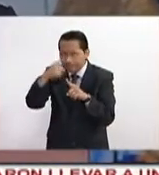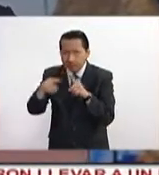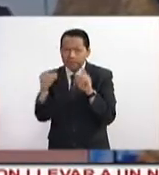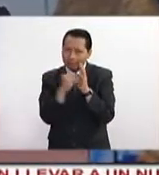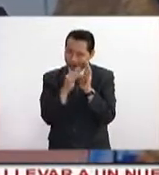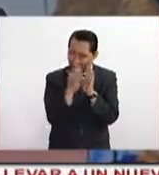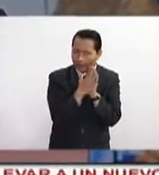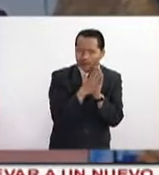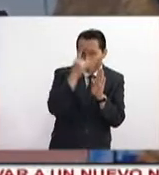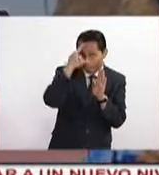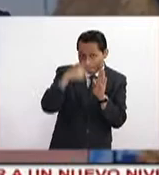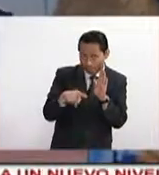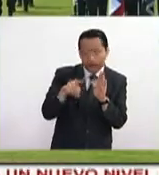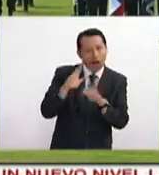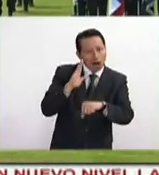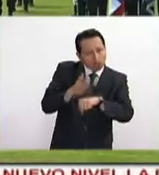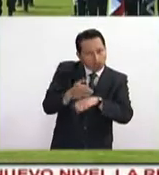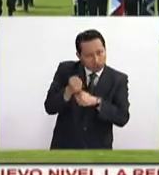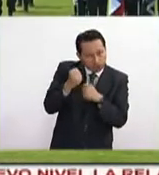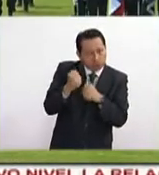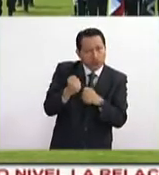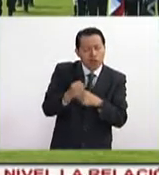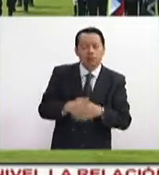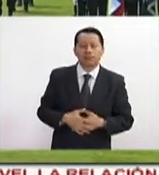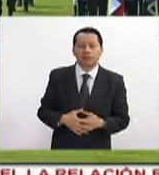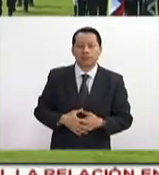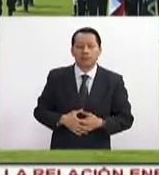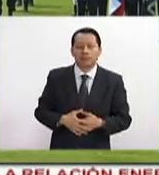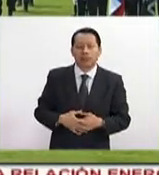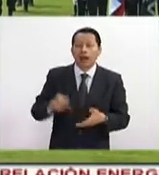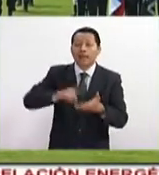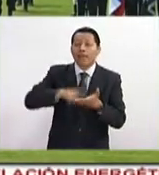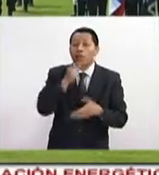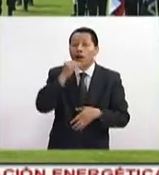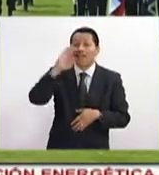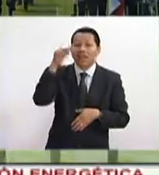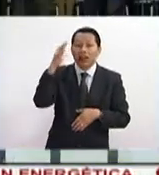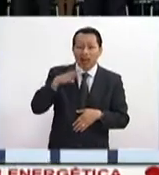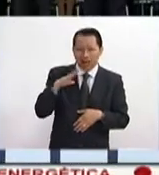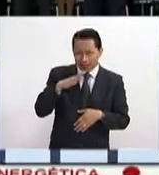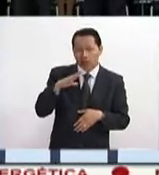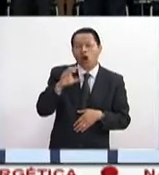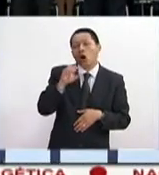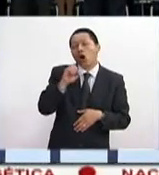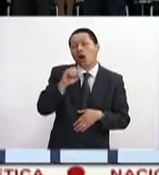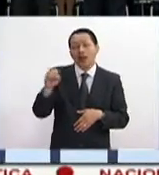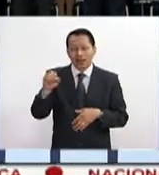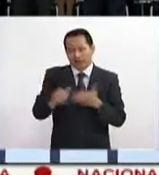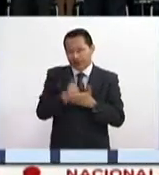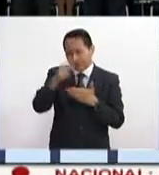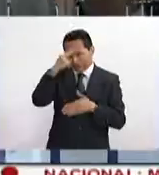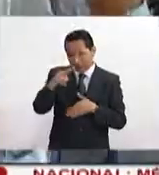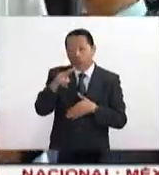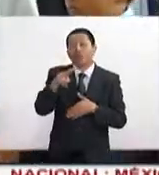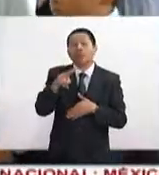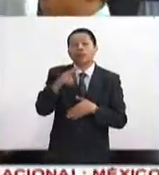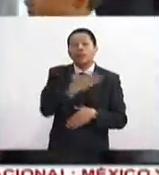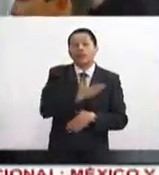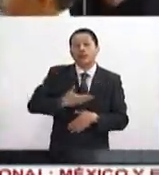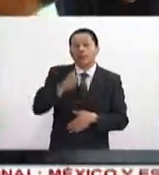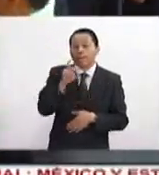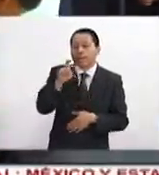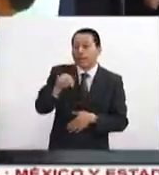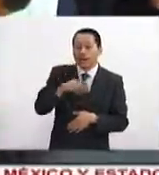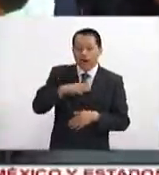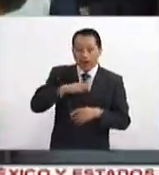sanciones correspondientes. En las instalaciones de la Policía Federal, al oriente de la Ciudad de México, el presidente Peña Nieto entregó